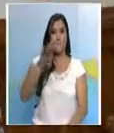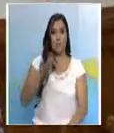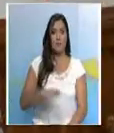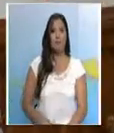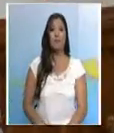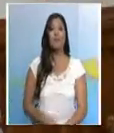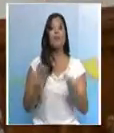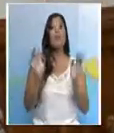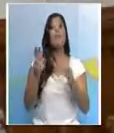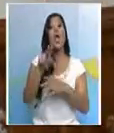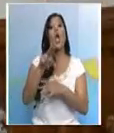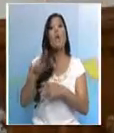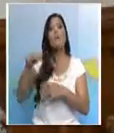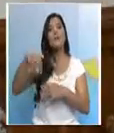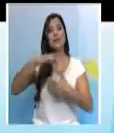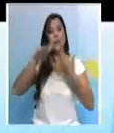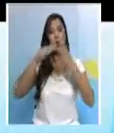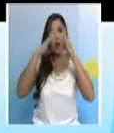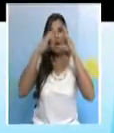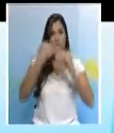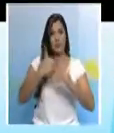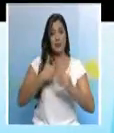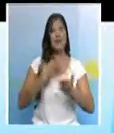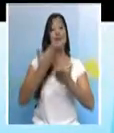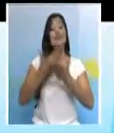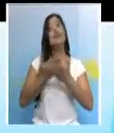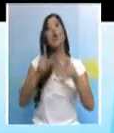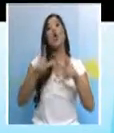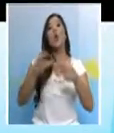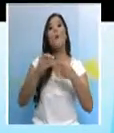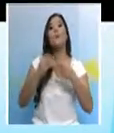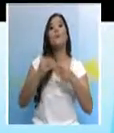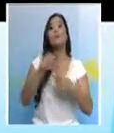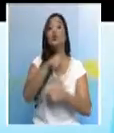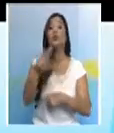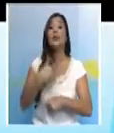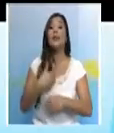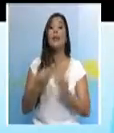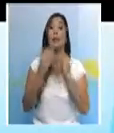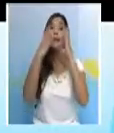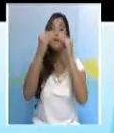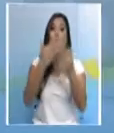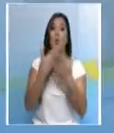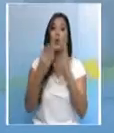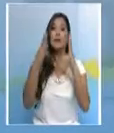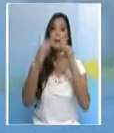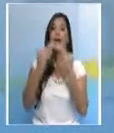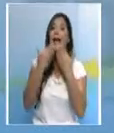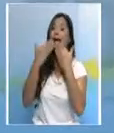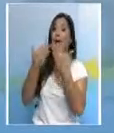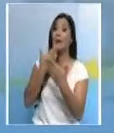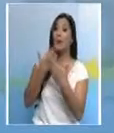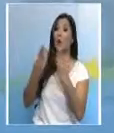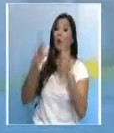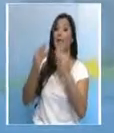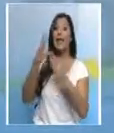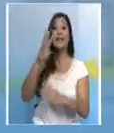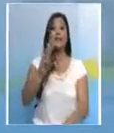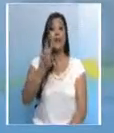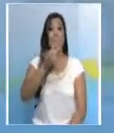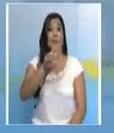Bien, compañeros, es la información que yo tengo. Vuelvo con ustedes allá al set principal, donde tienen más. Muy buenas tardes. Gracias, Denise. Buenas tardes.